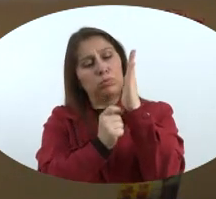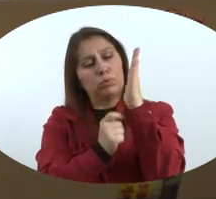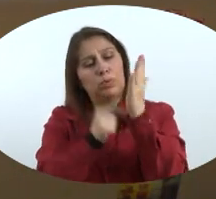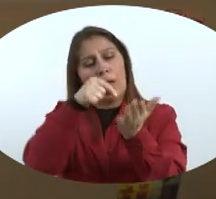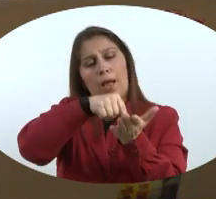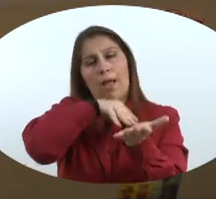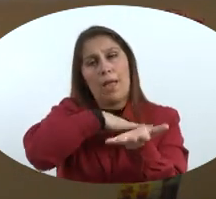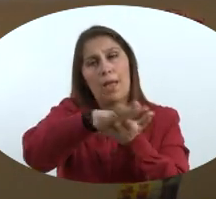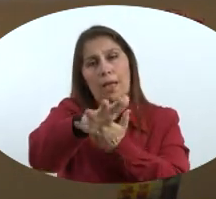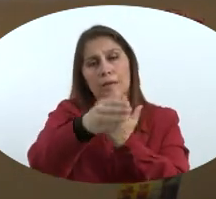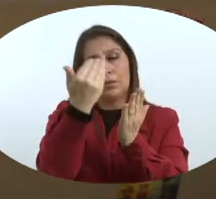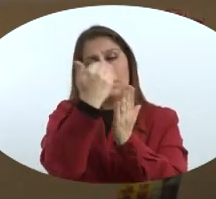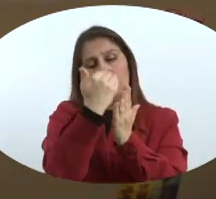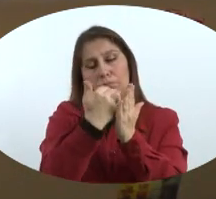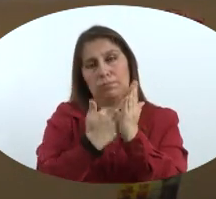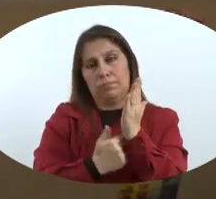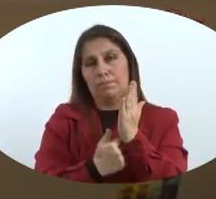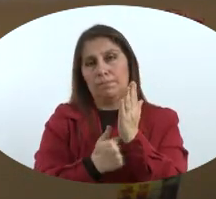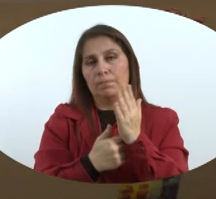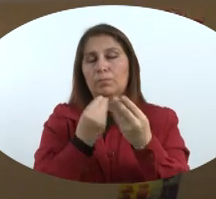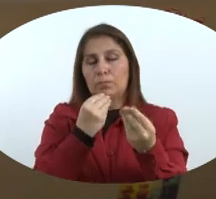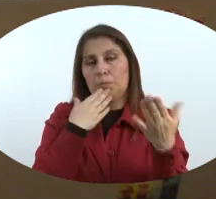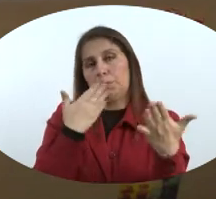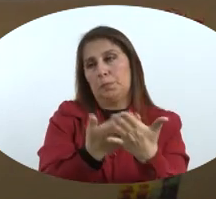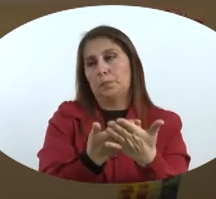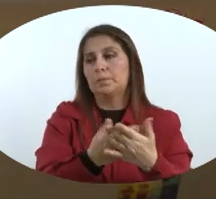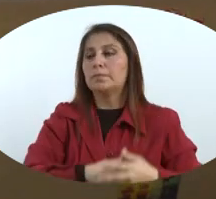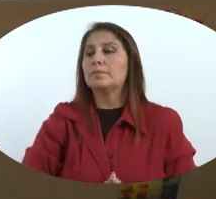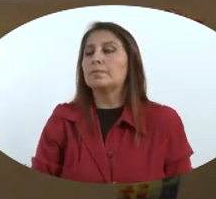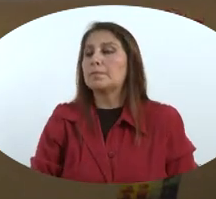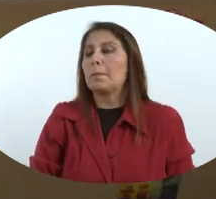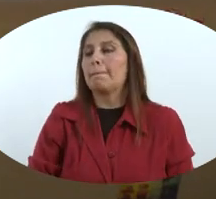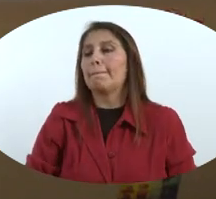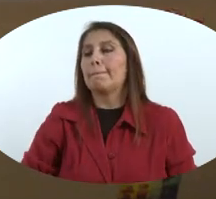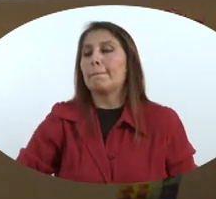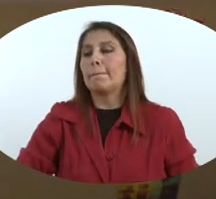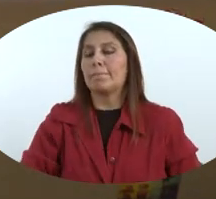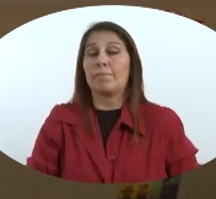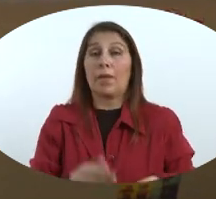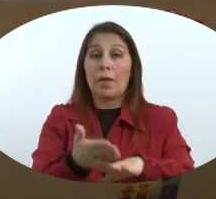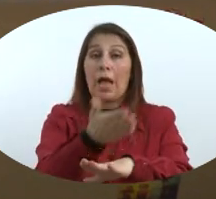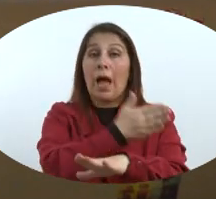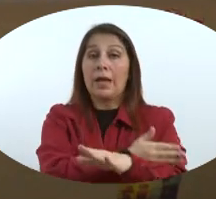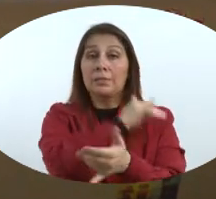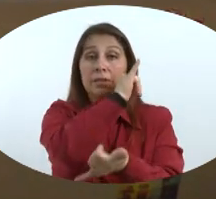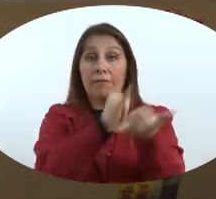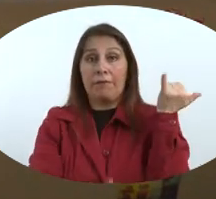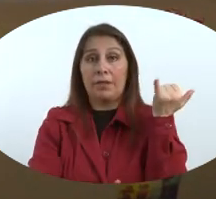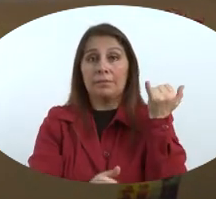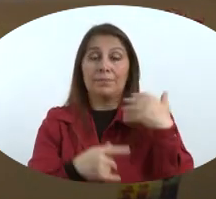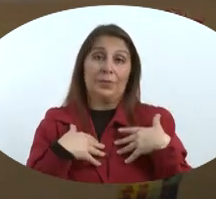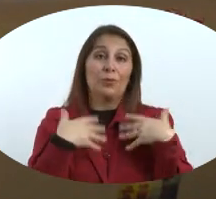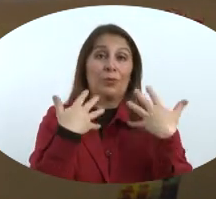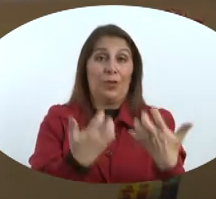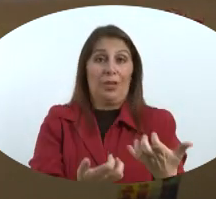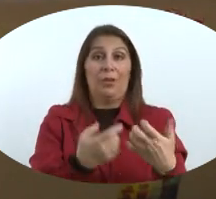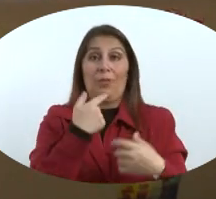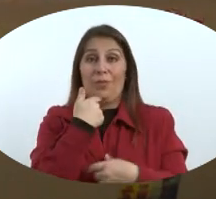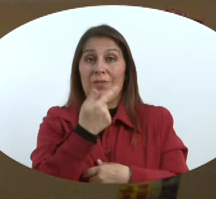ejes programáticos muchas gracias antes de cerrar me gustaría